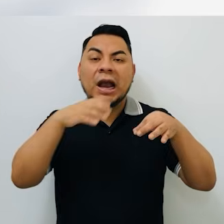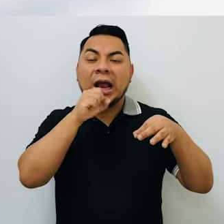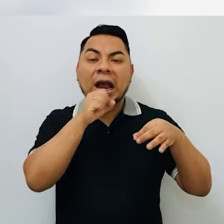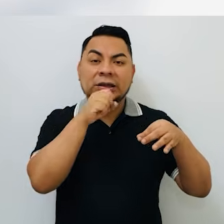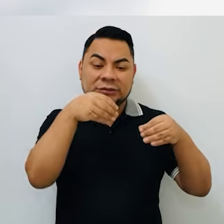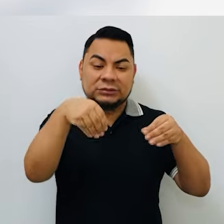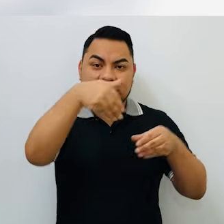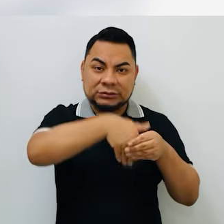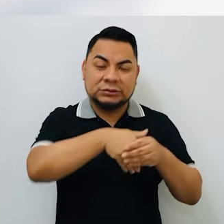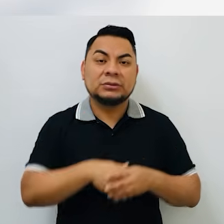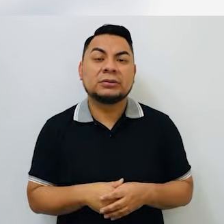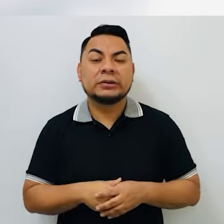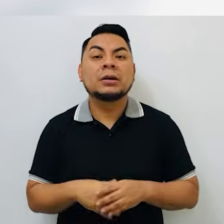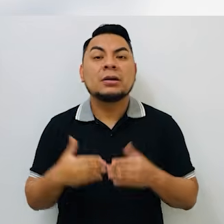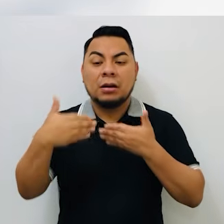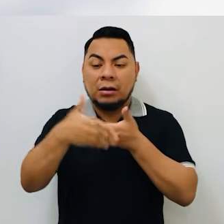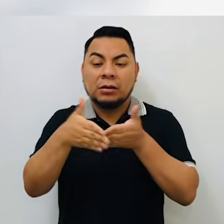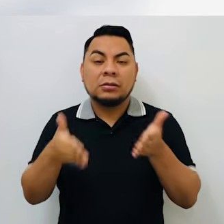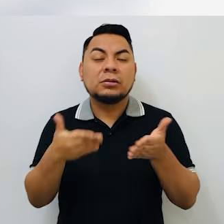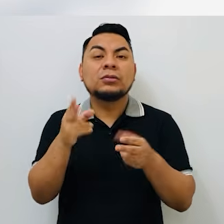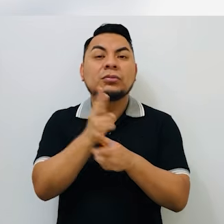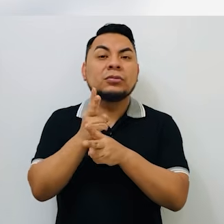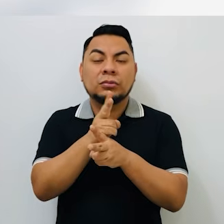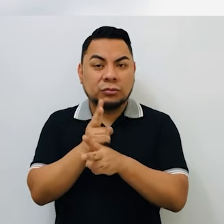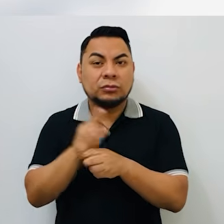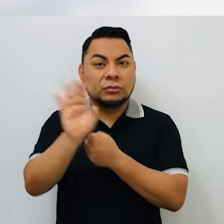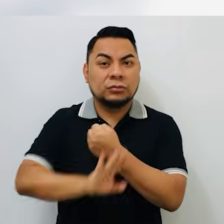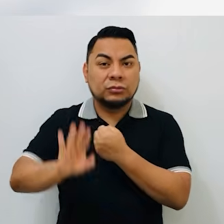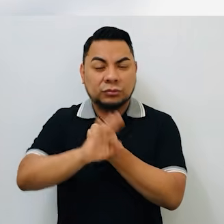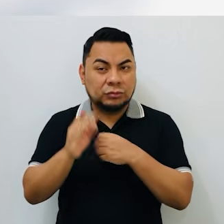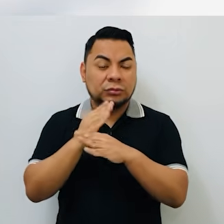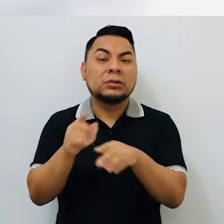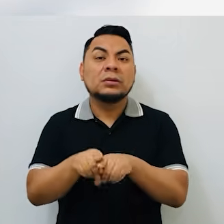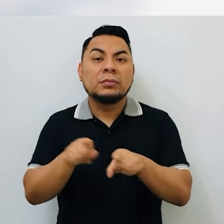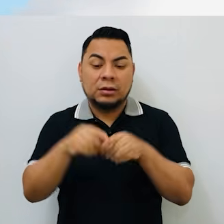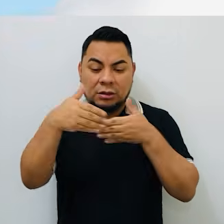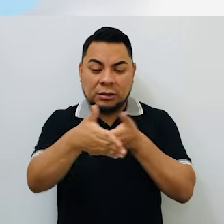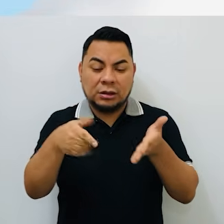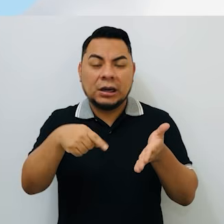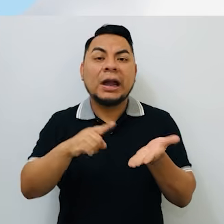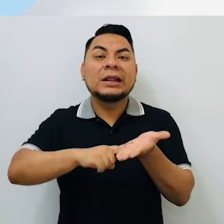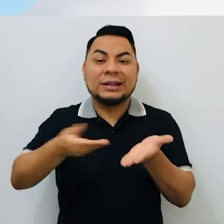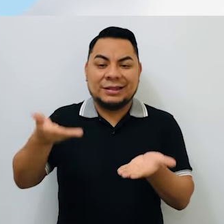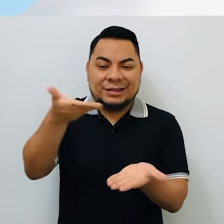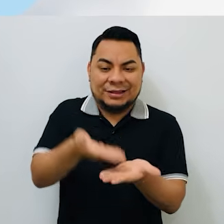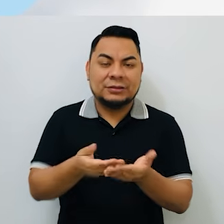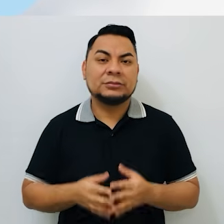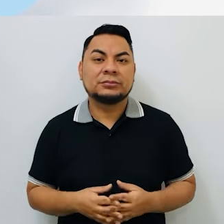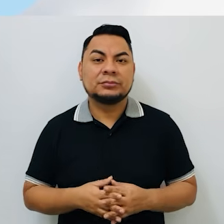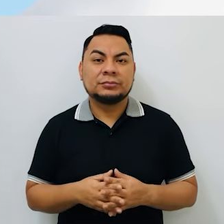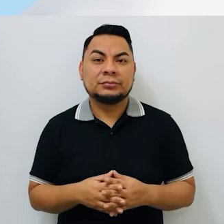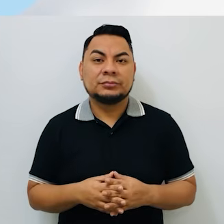de plástico anaranjado, paquete de bioseguridad y la bandeja de cartón para colocar